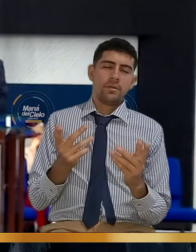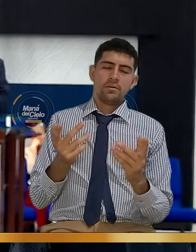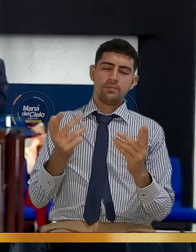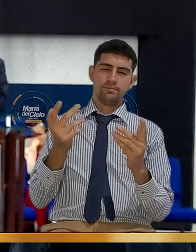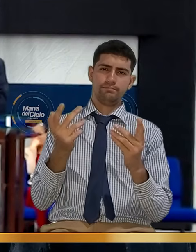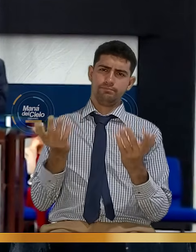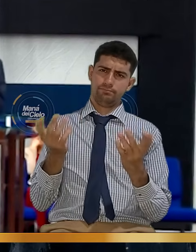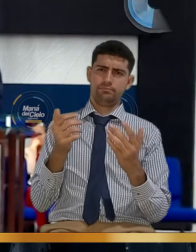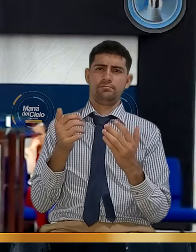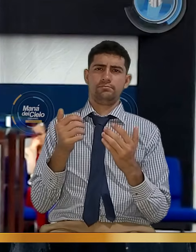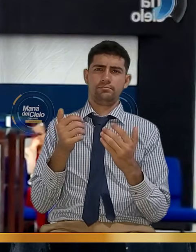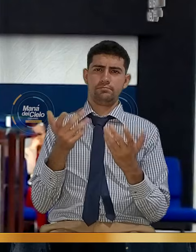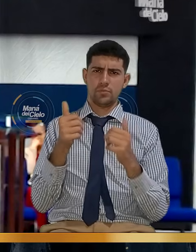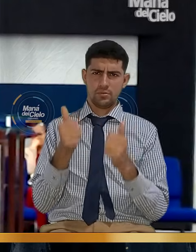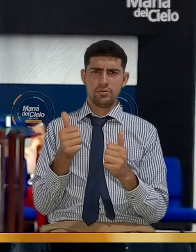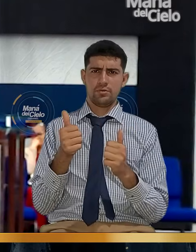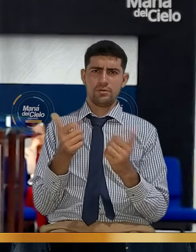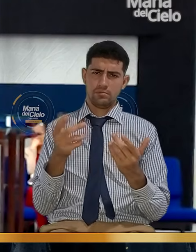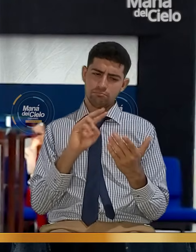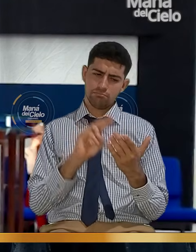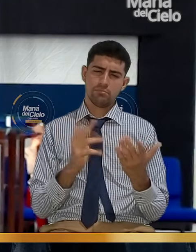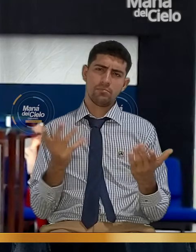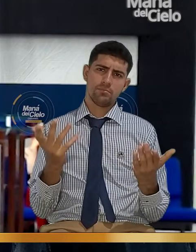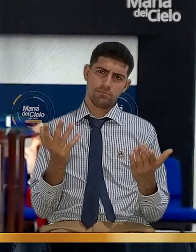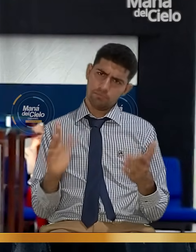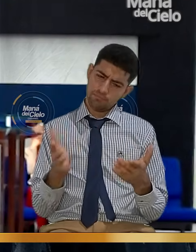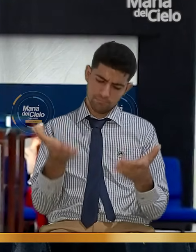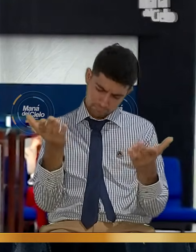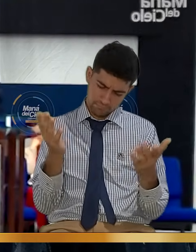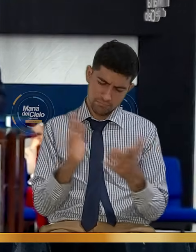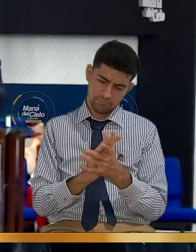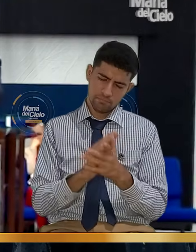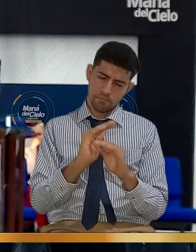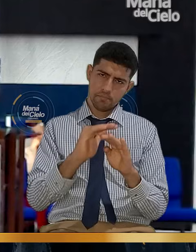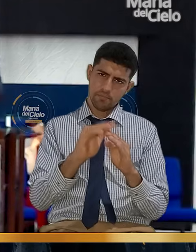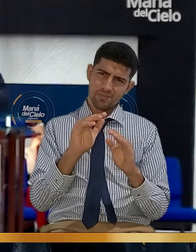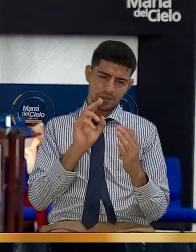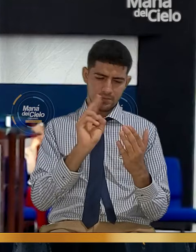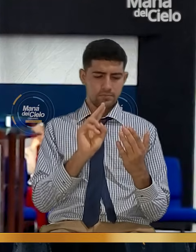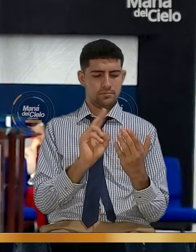oscuras, porque siempre la mantiene ahí. Pero qué bueno leer las escrituras.